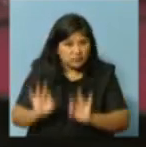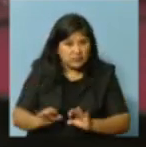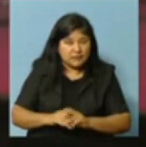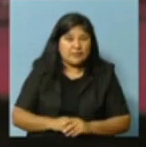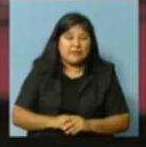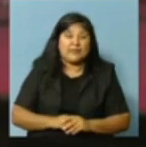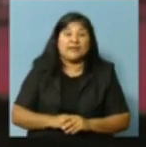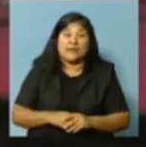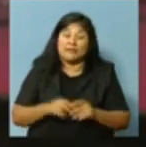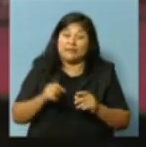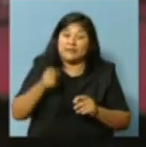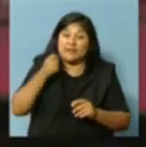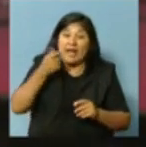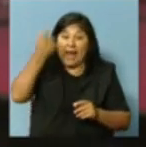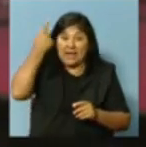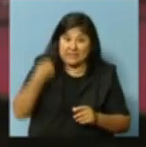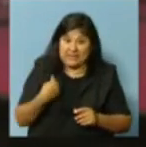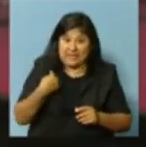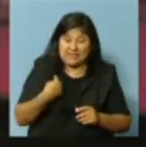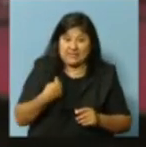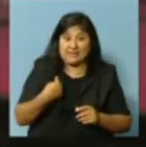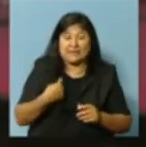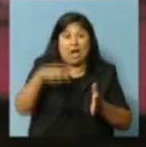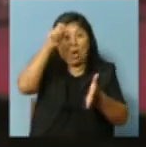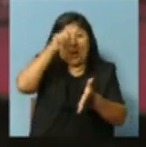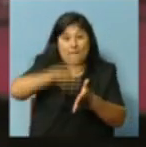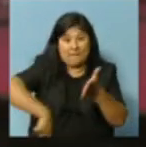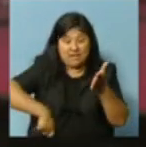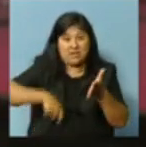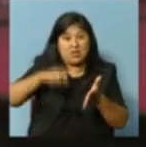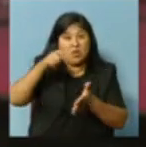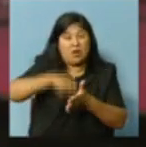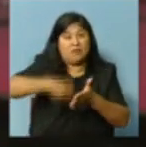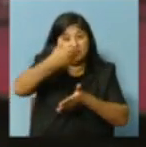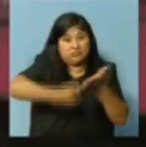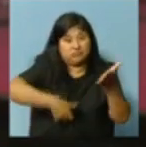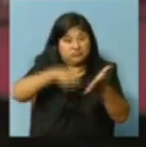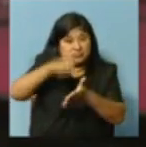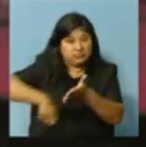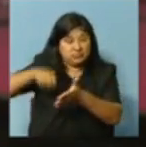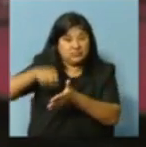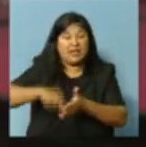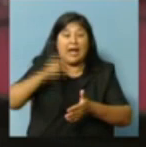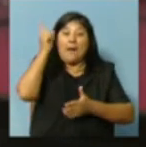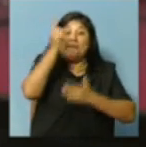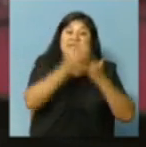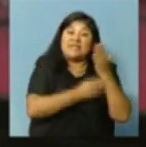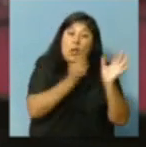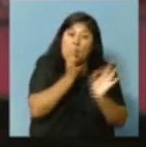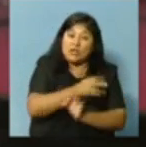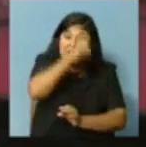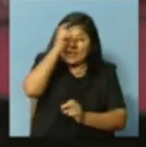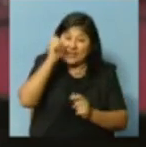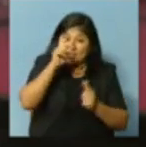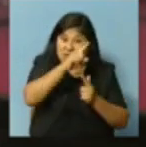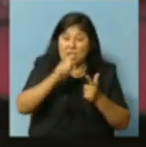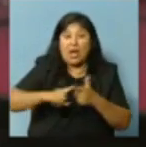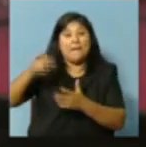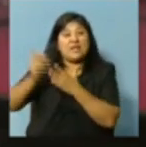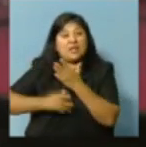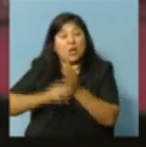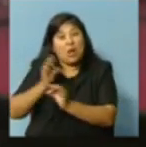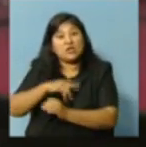ayer se firmó un convenio entre el ministerio de educación de la nación y el ministerio de educación de jujuy con la ministra